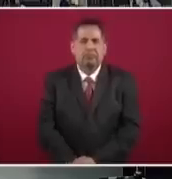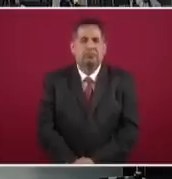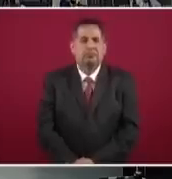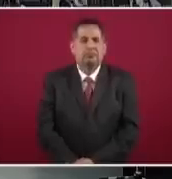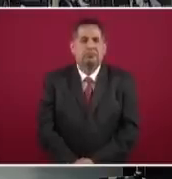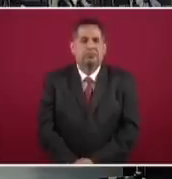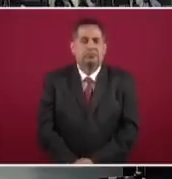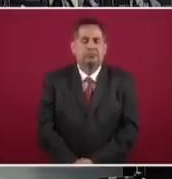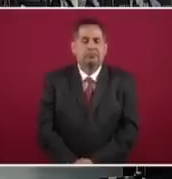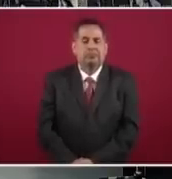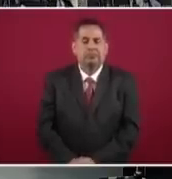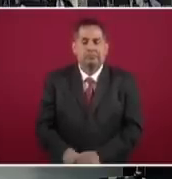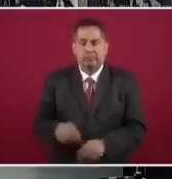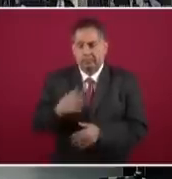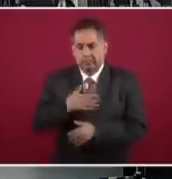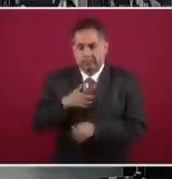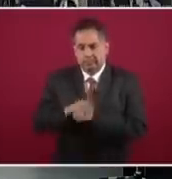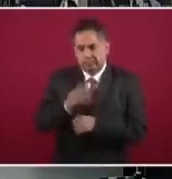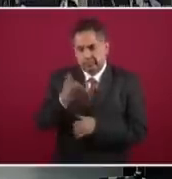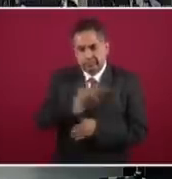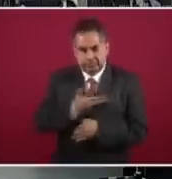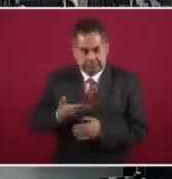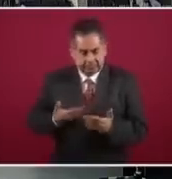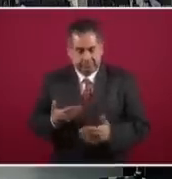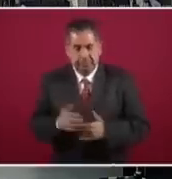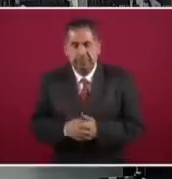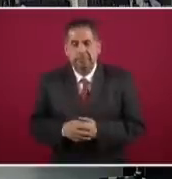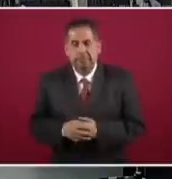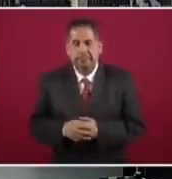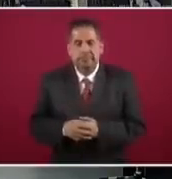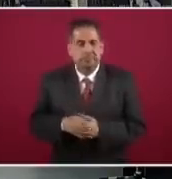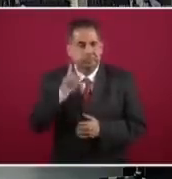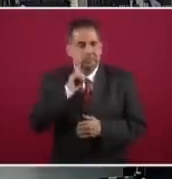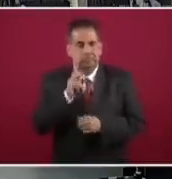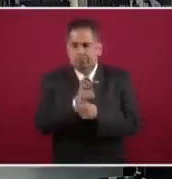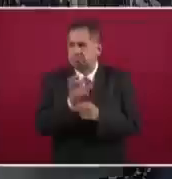Hans Salazar, buen día, presidente, invitadas.